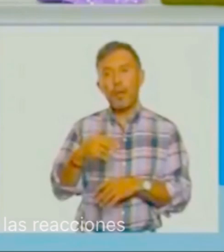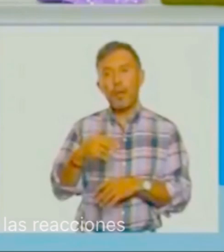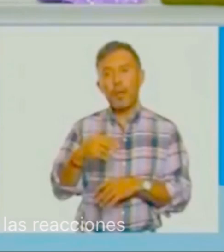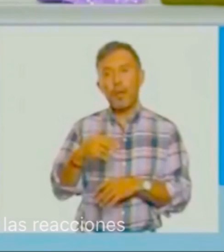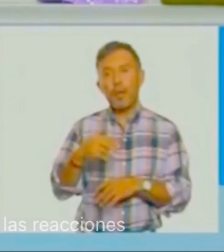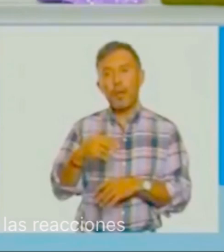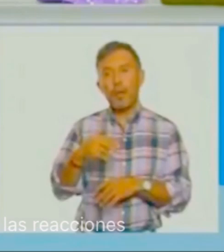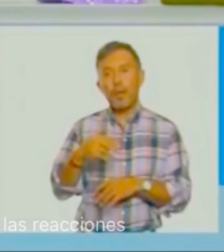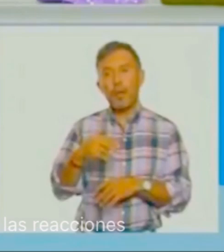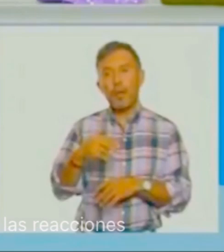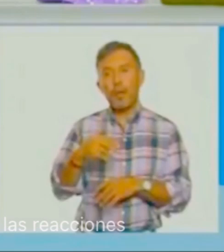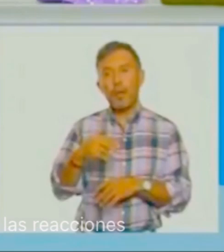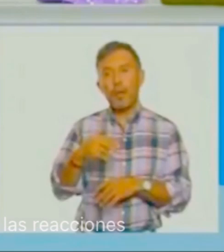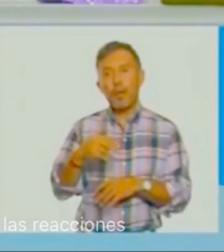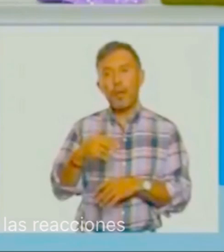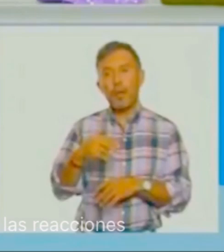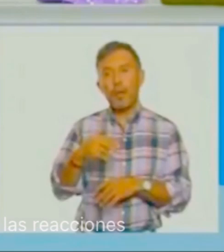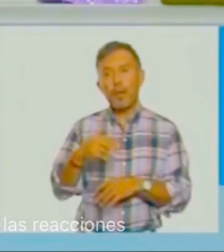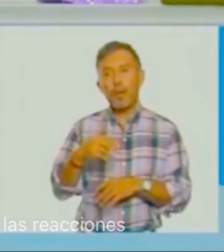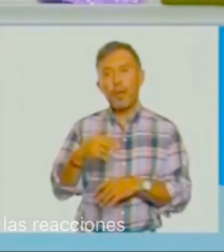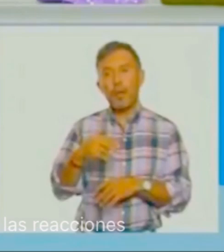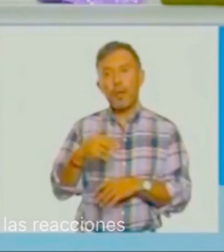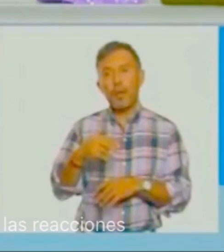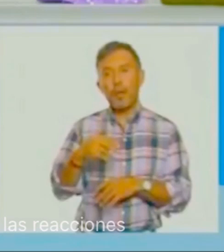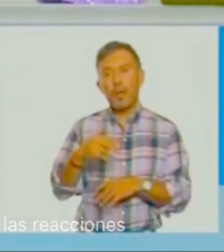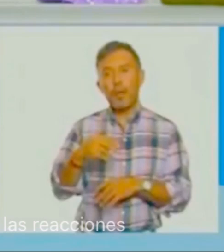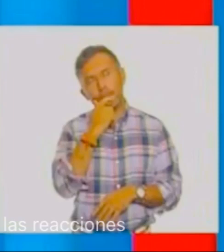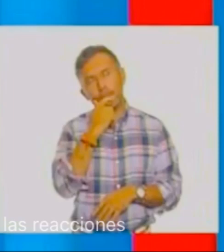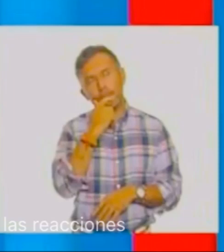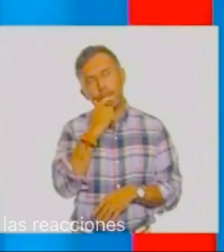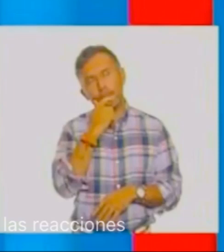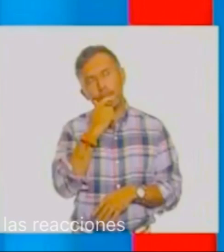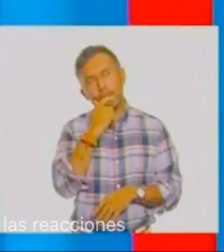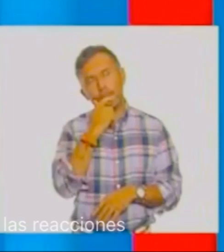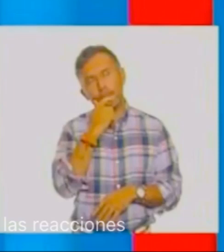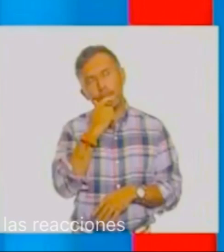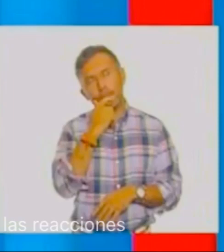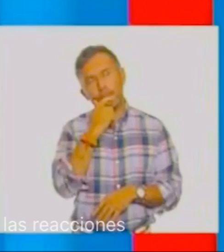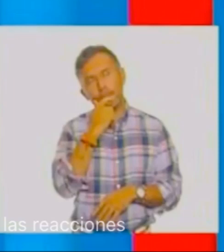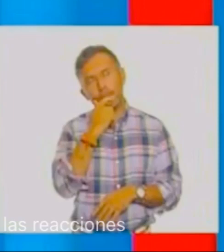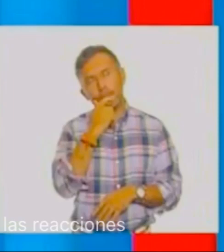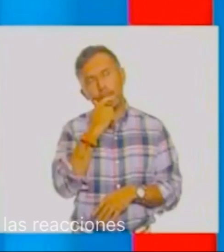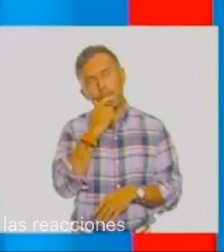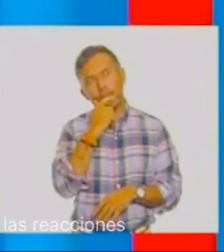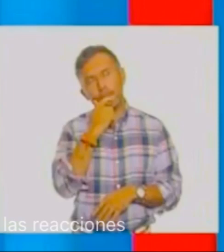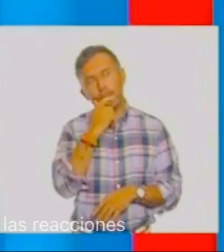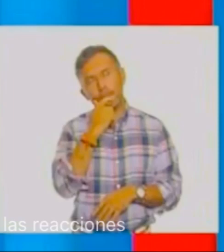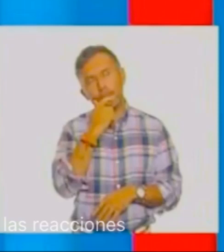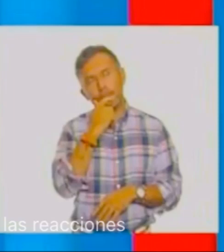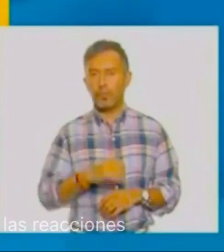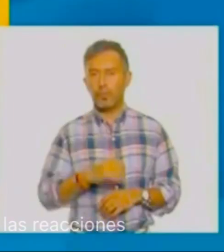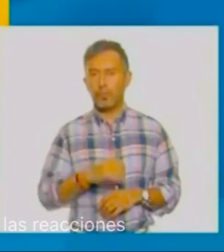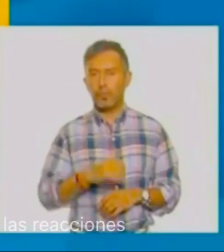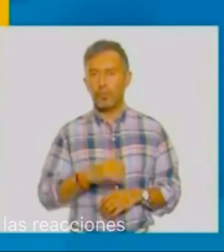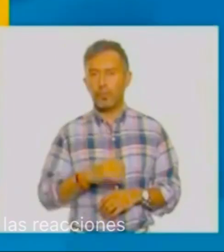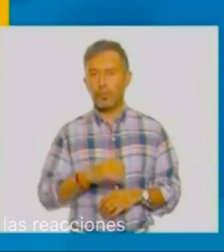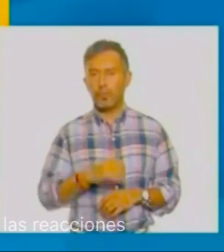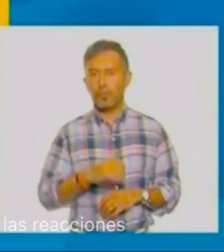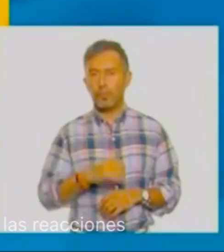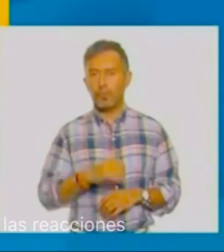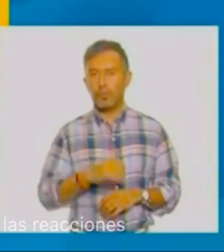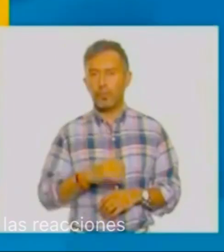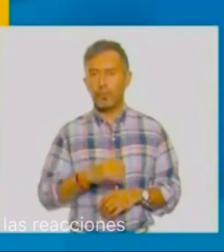la beca debemos sumar las calificaciones de cada alumno y dividirlo entre cuatro porque son cuatro bimestres empezamos con ernesto sumamos